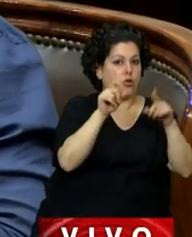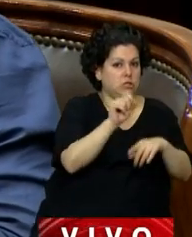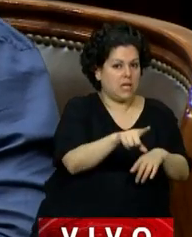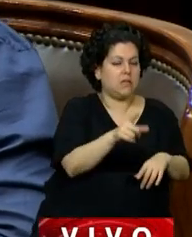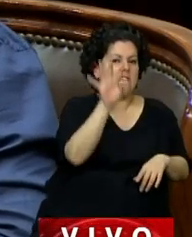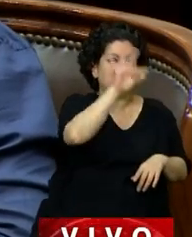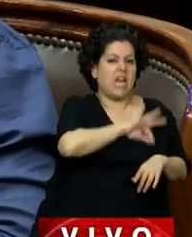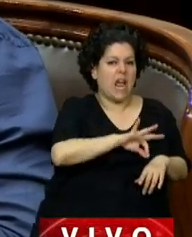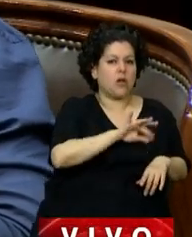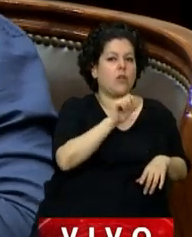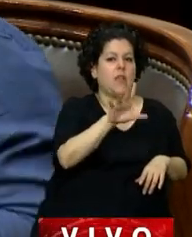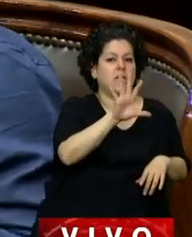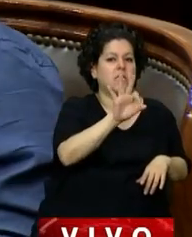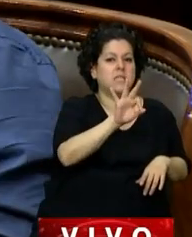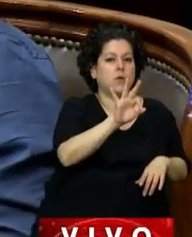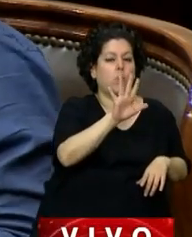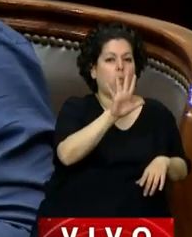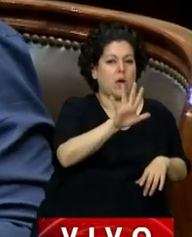con un salario de